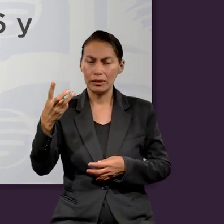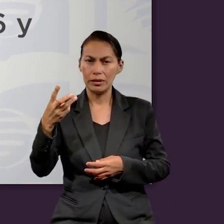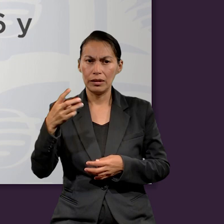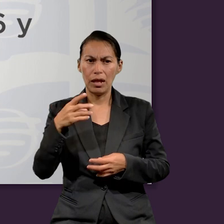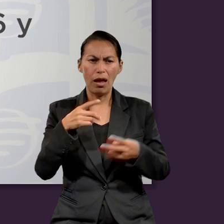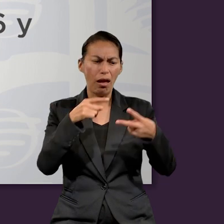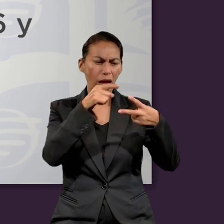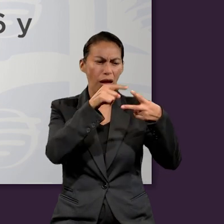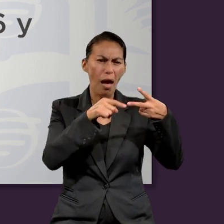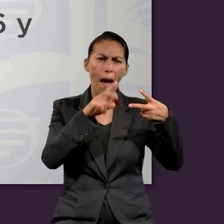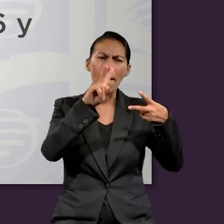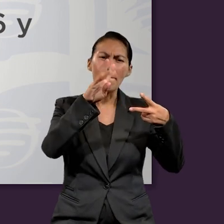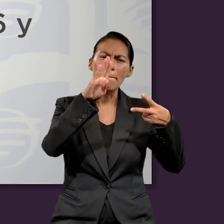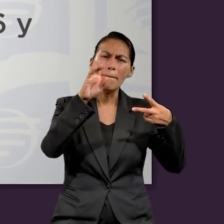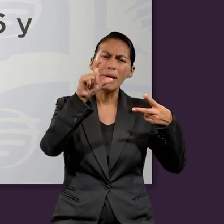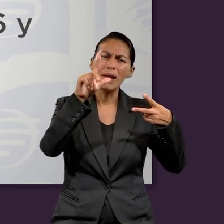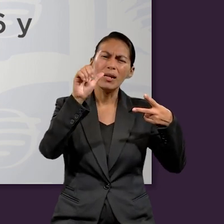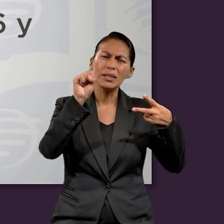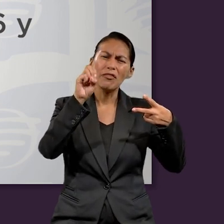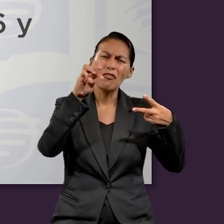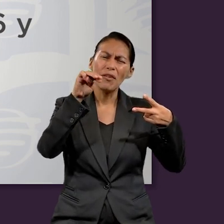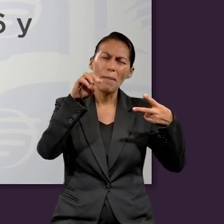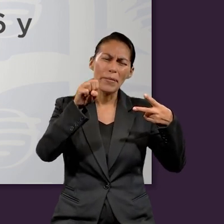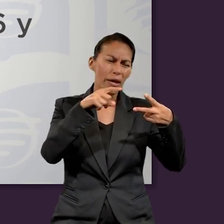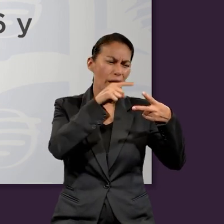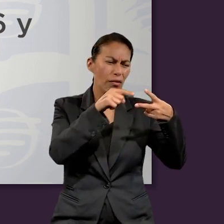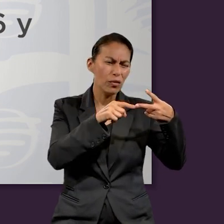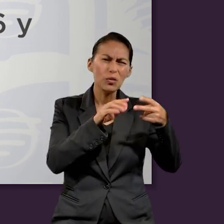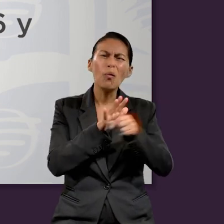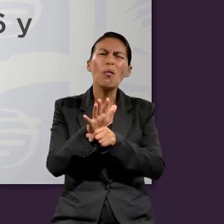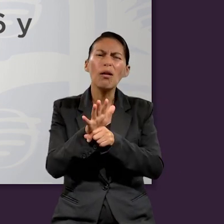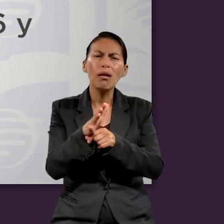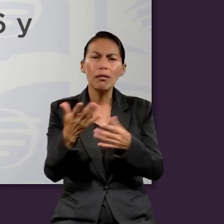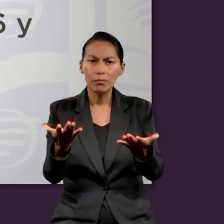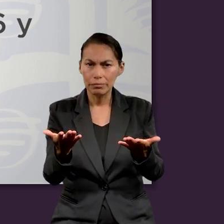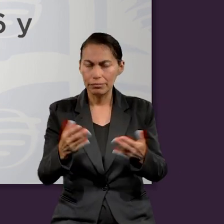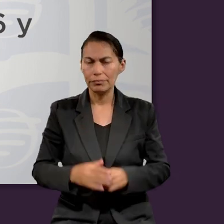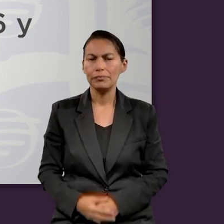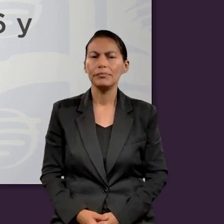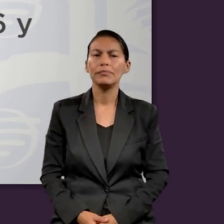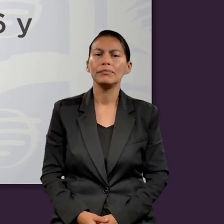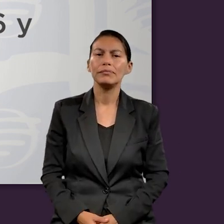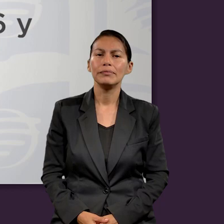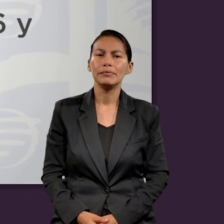de Lucas 15 18 al 26 y Juan 10:33